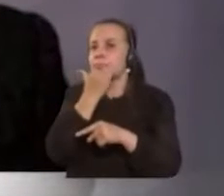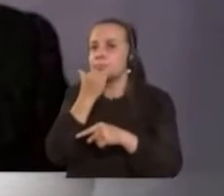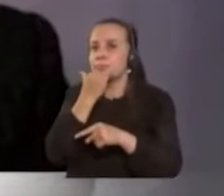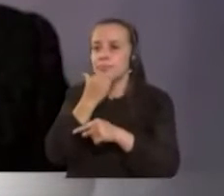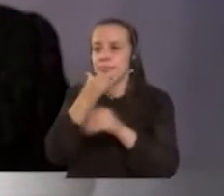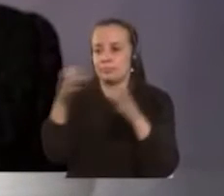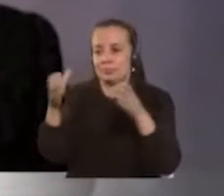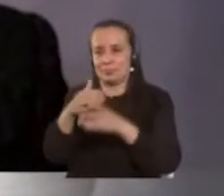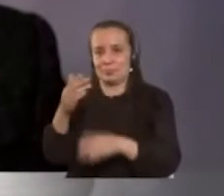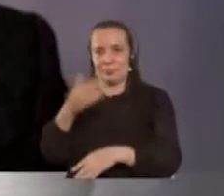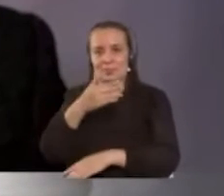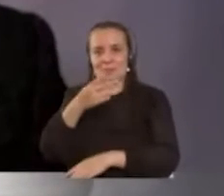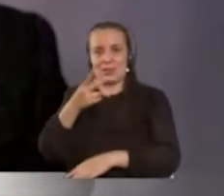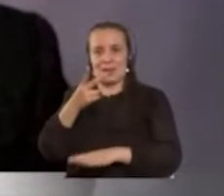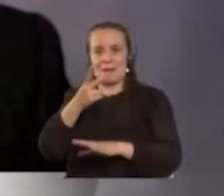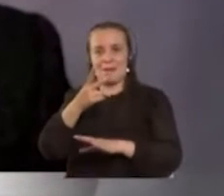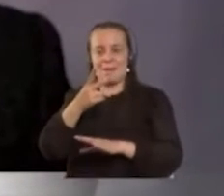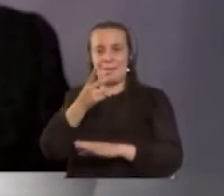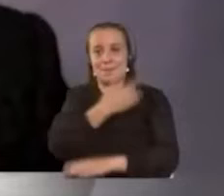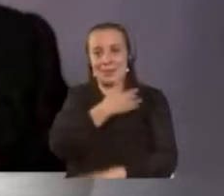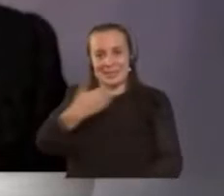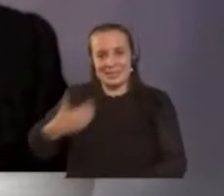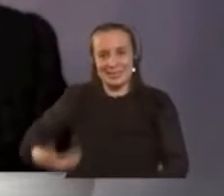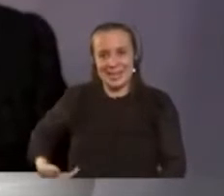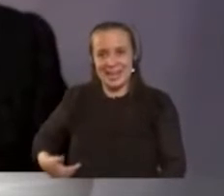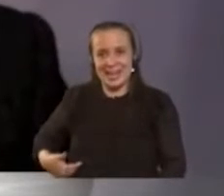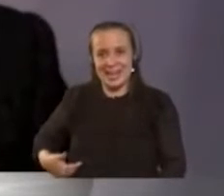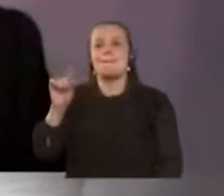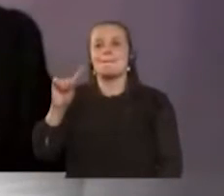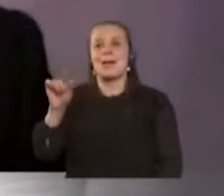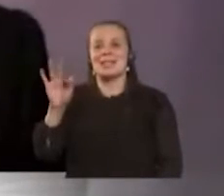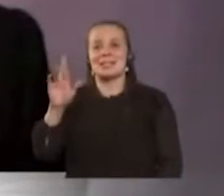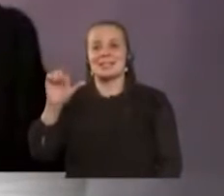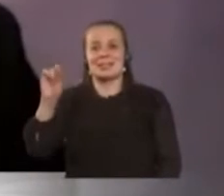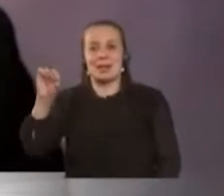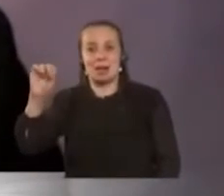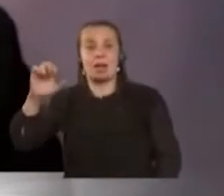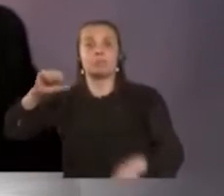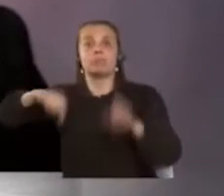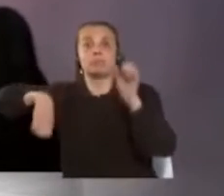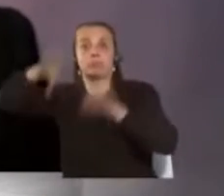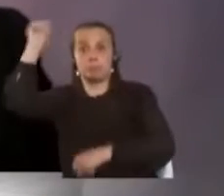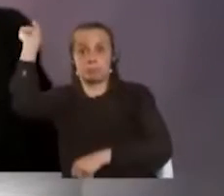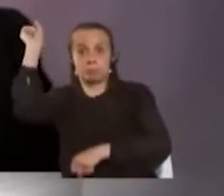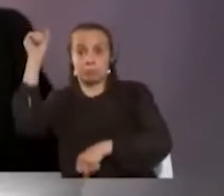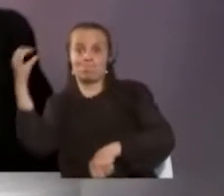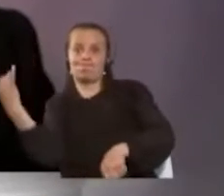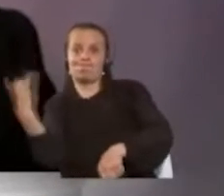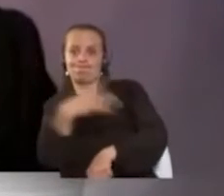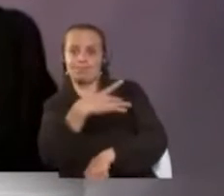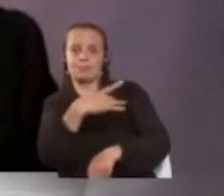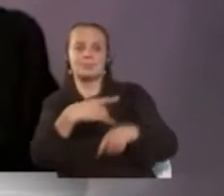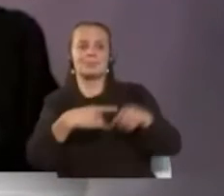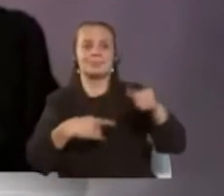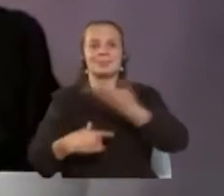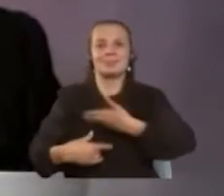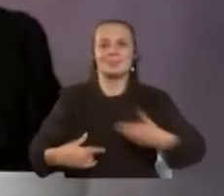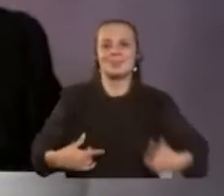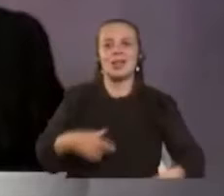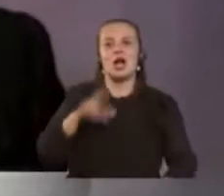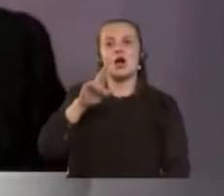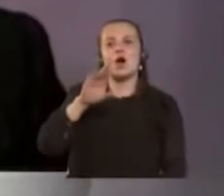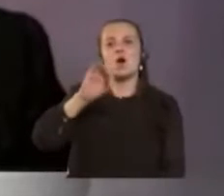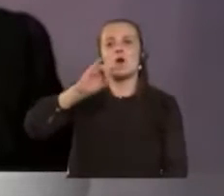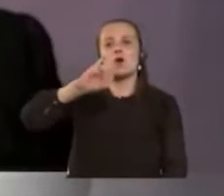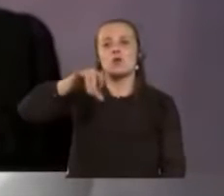el presidente Misael Pastrana le gana la presidencia de la República a Rojas Pinilla. Esa es otra cosa